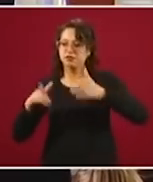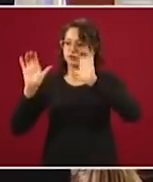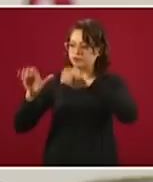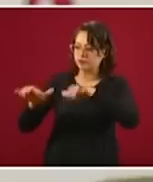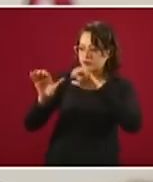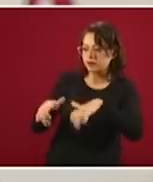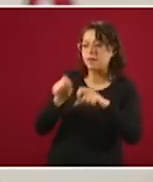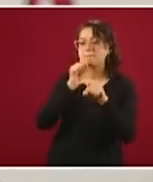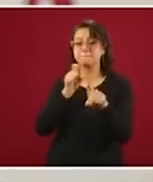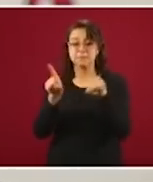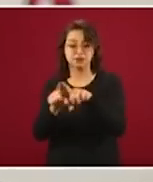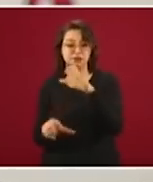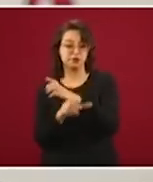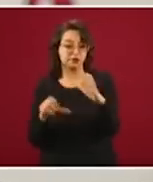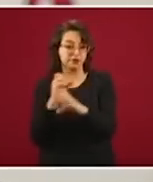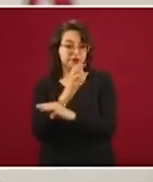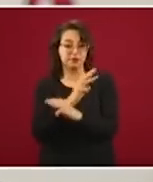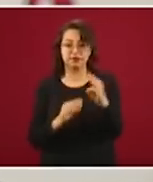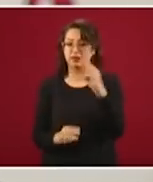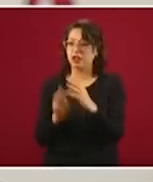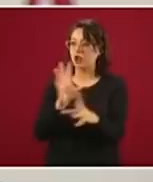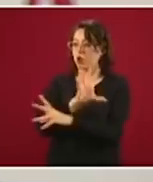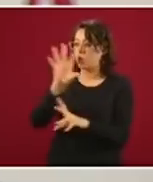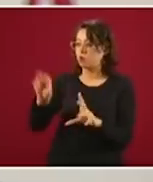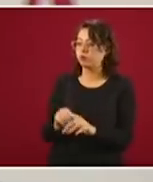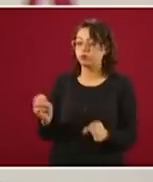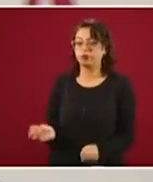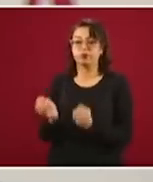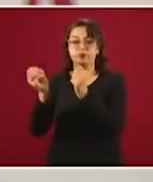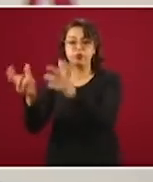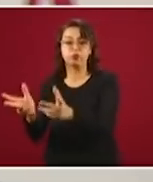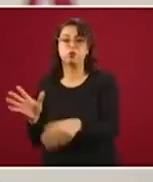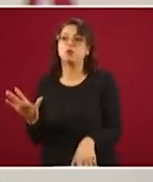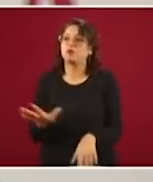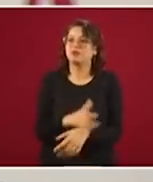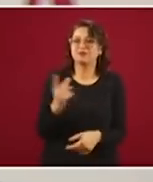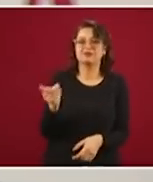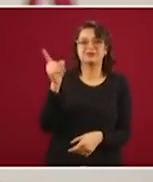para lograr concretar esto que parecía ser un estorbo